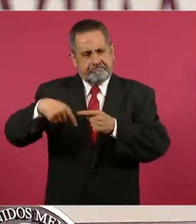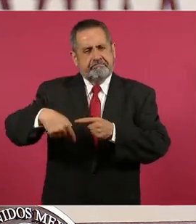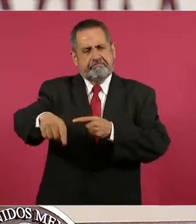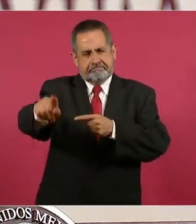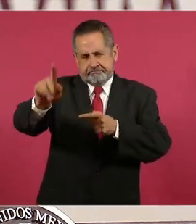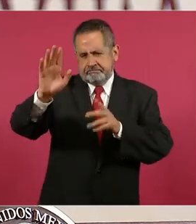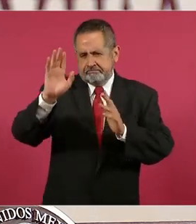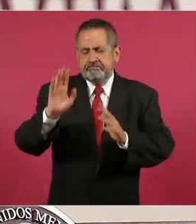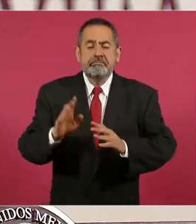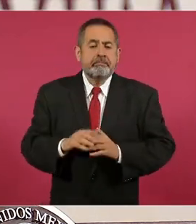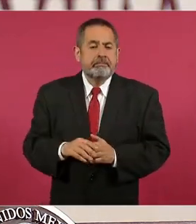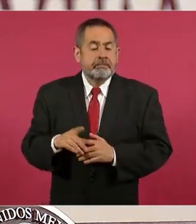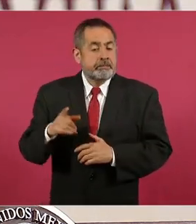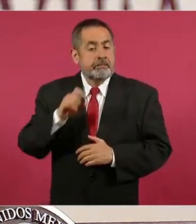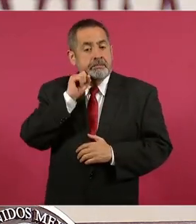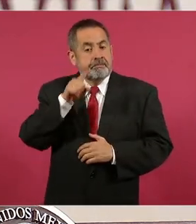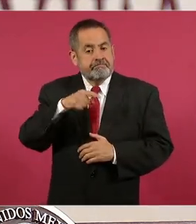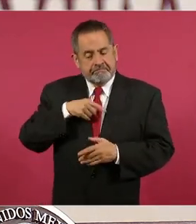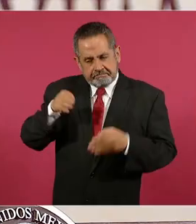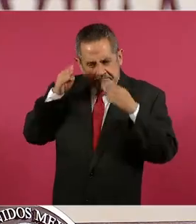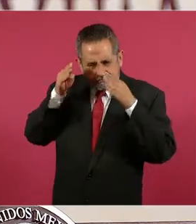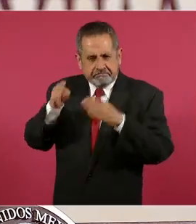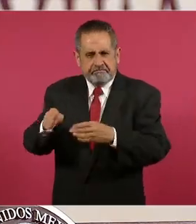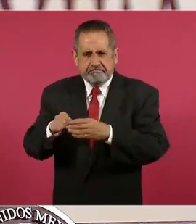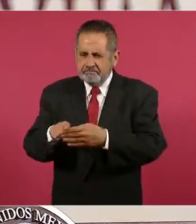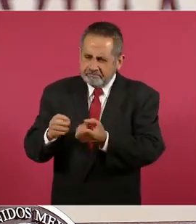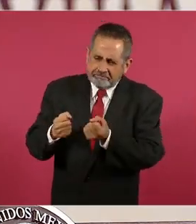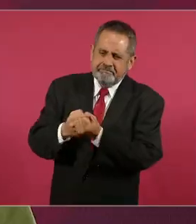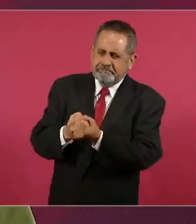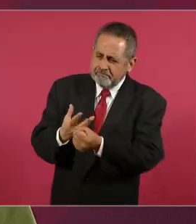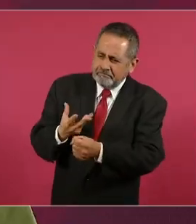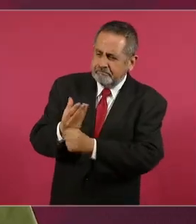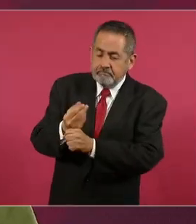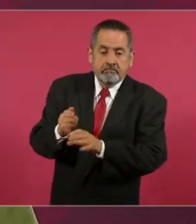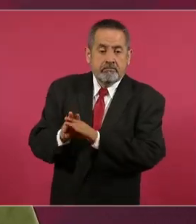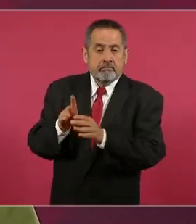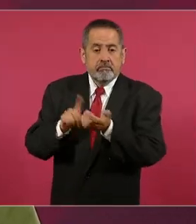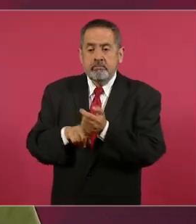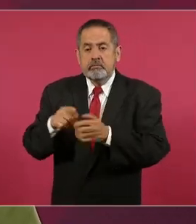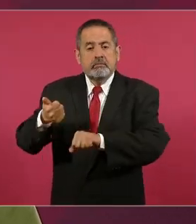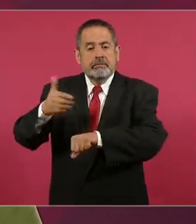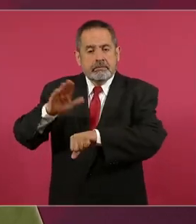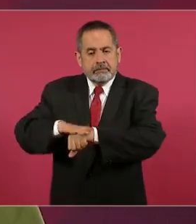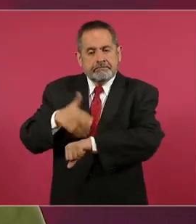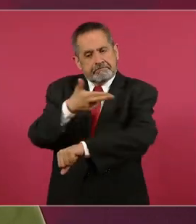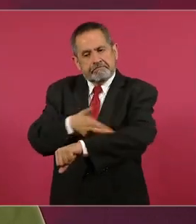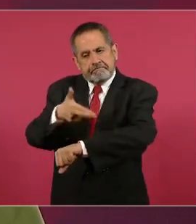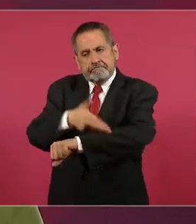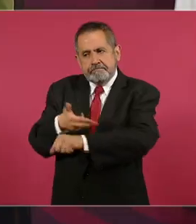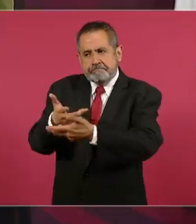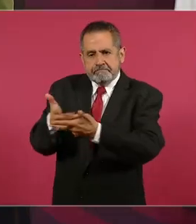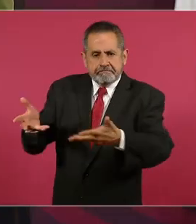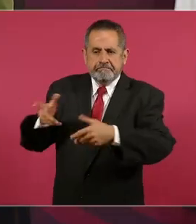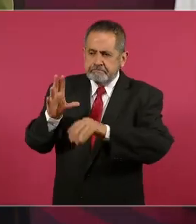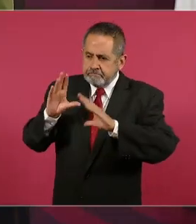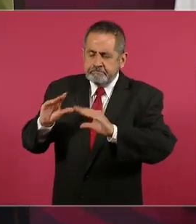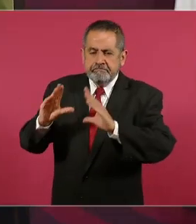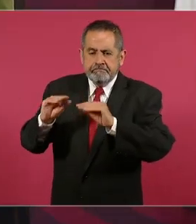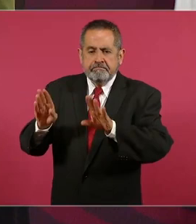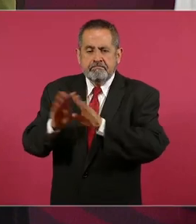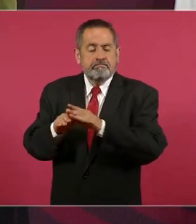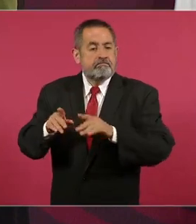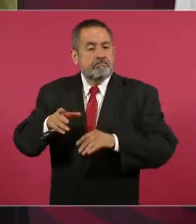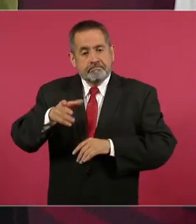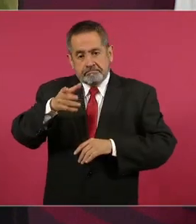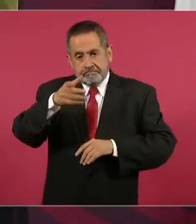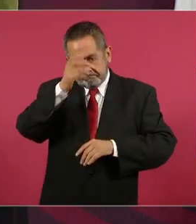línea. Estaremos también fortaleciendo las capacidades administrativas, las capacidades de